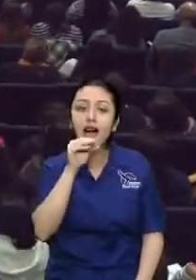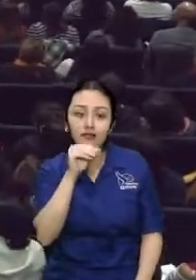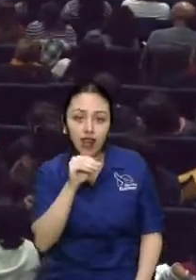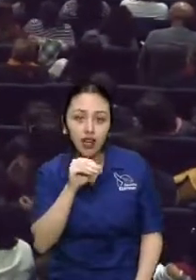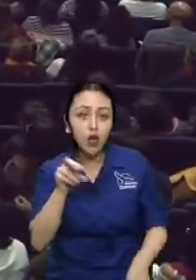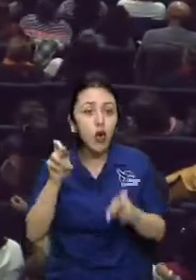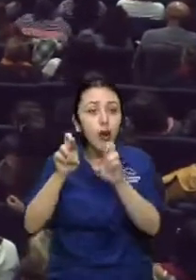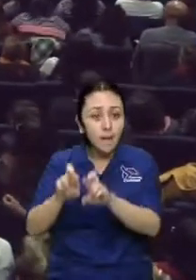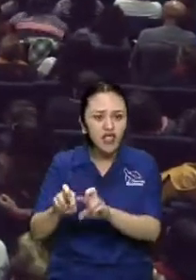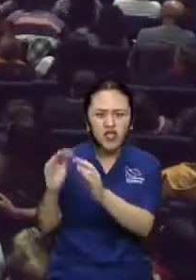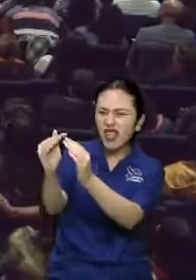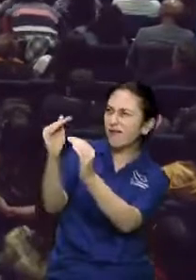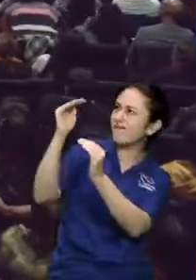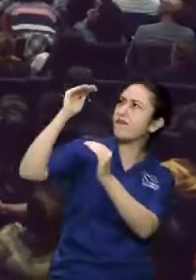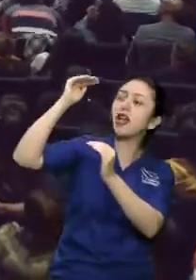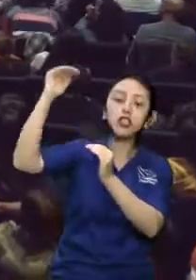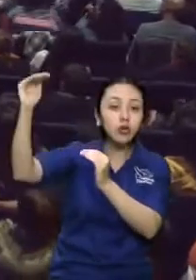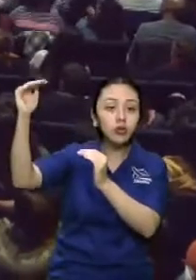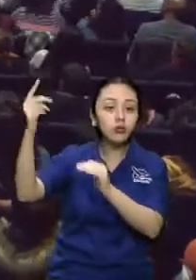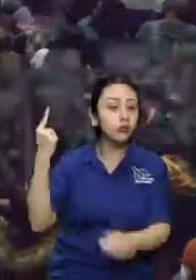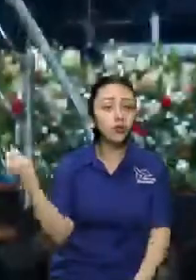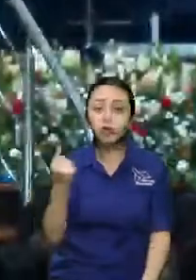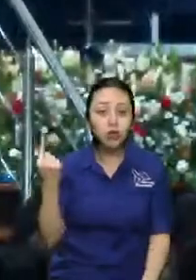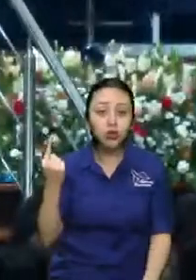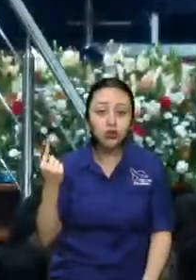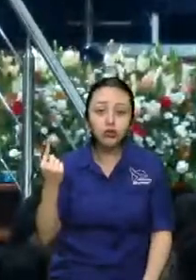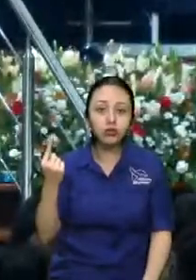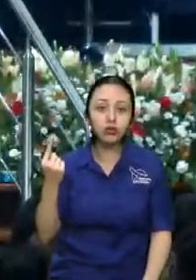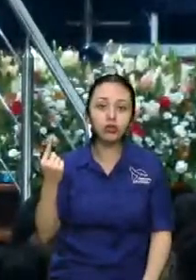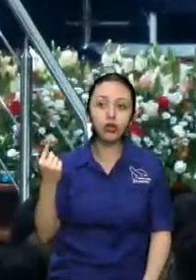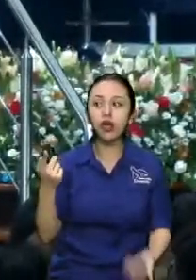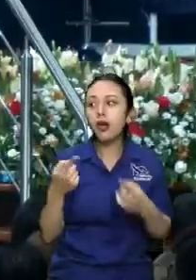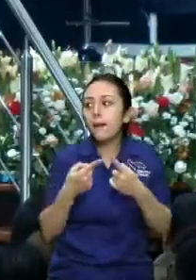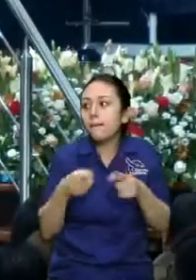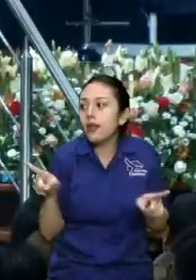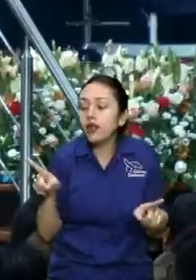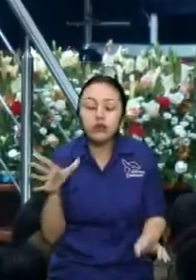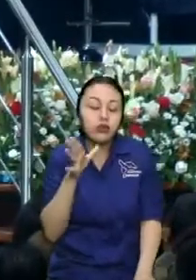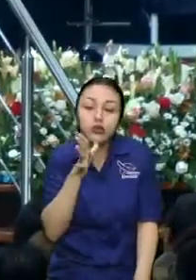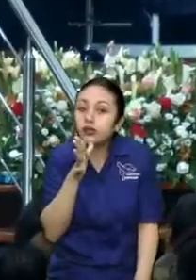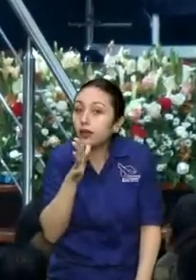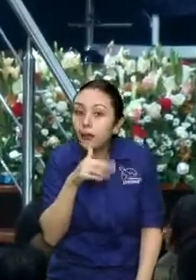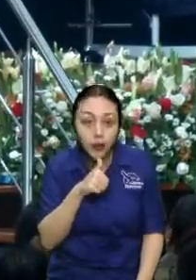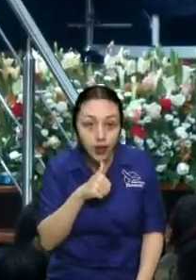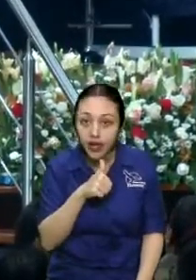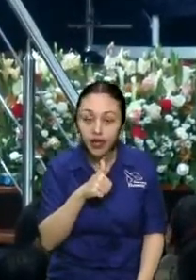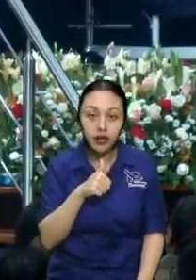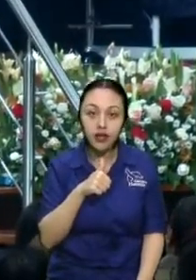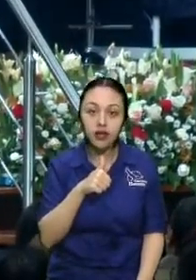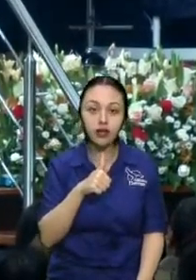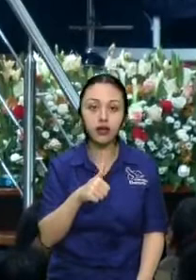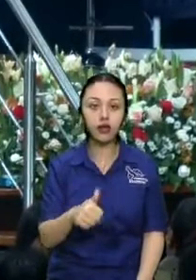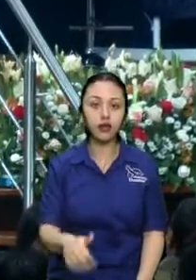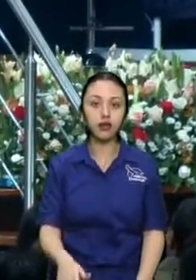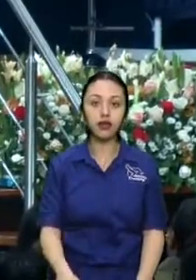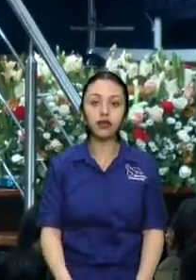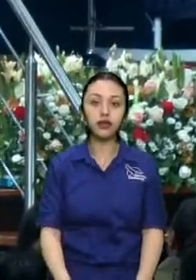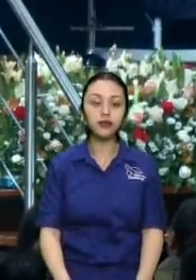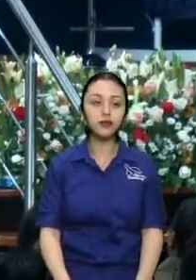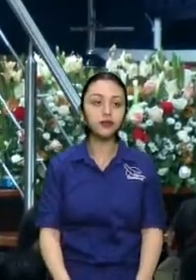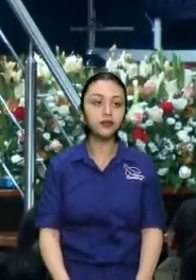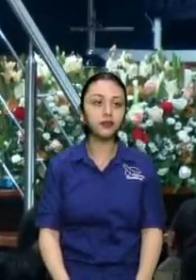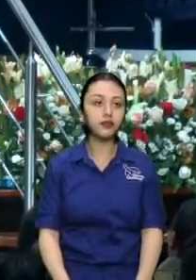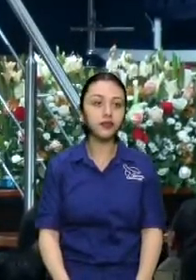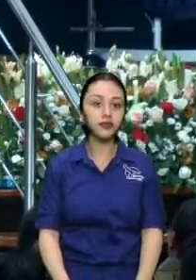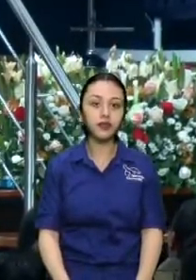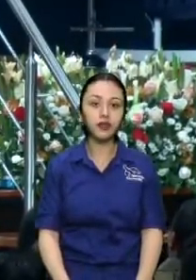No tengo tiempo. No, pues yo lo espero. Pero ahí tengo un delegado, hermano. No, yo al mayor quiero